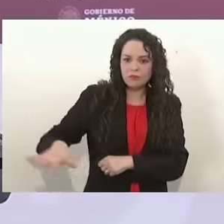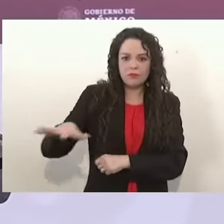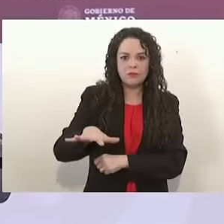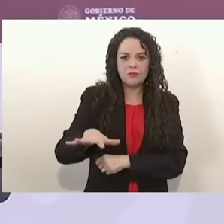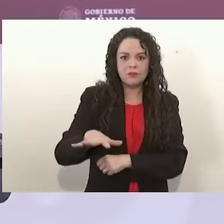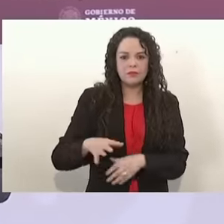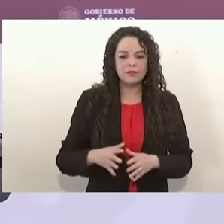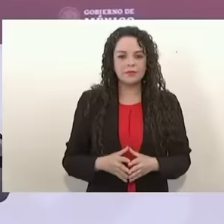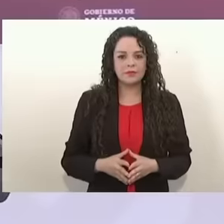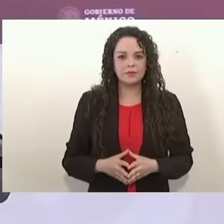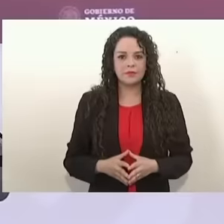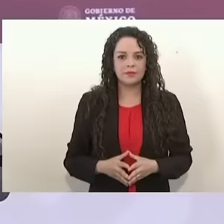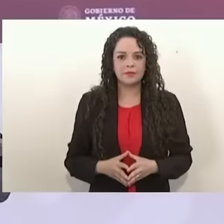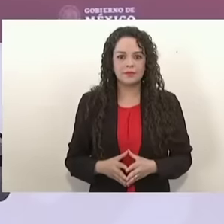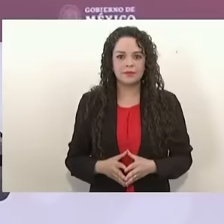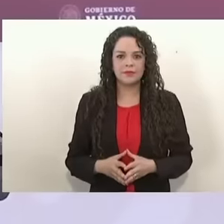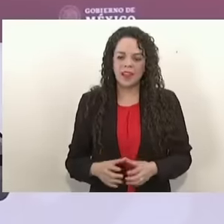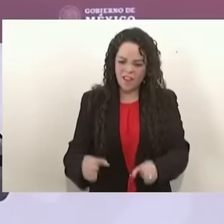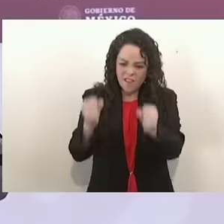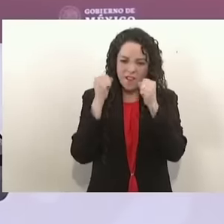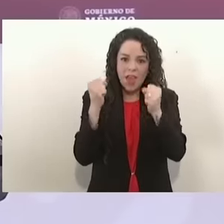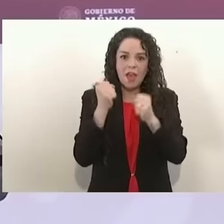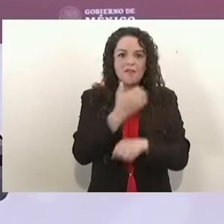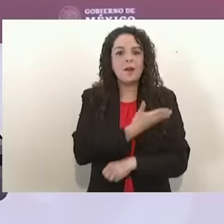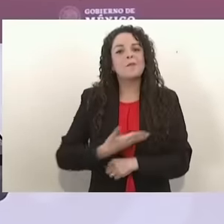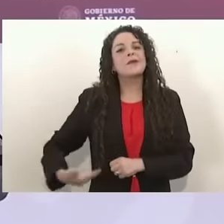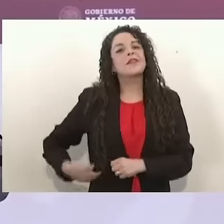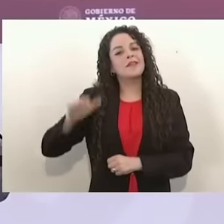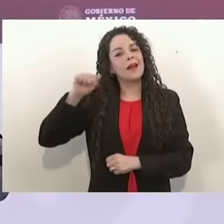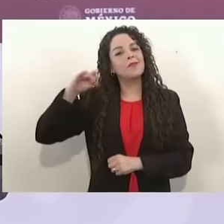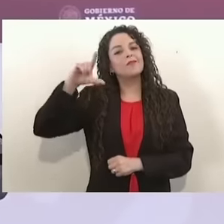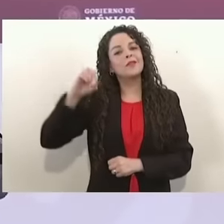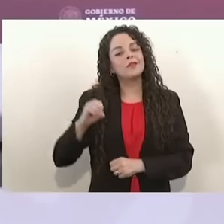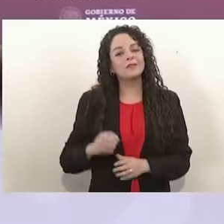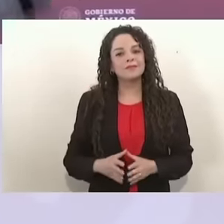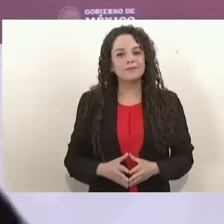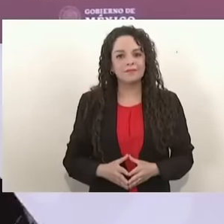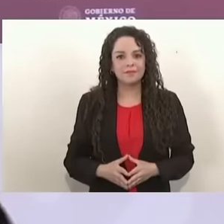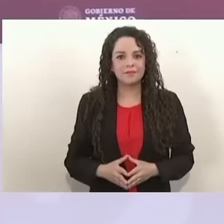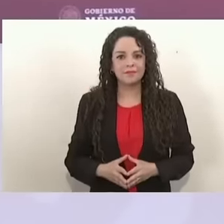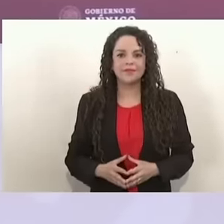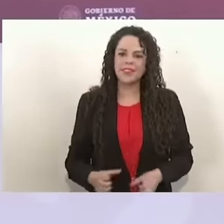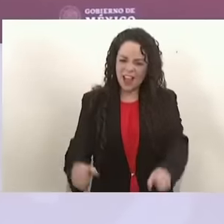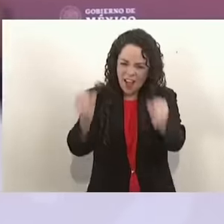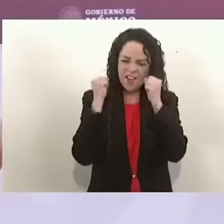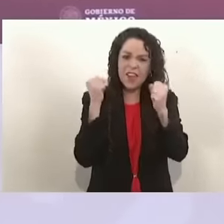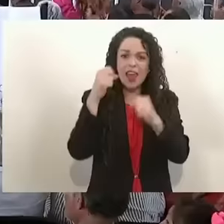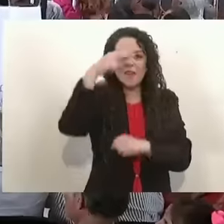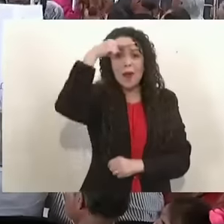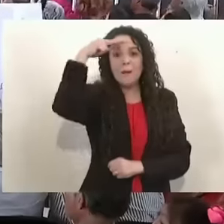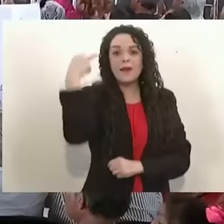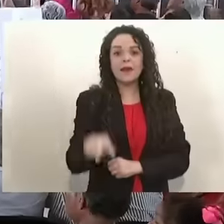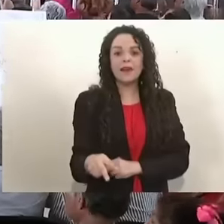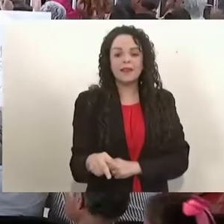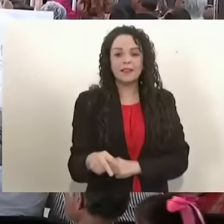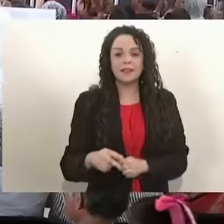lago! ¡Que viva el presidente López Obrador! ¡Que viva México!